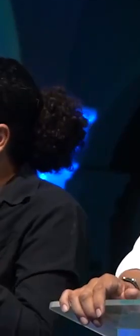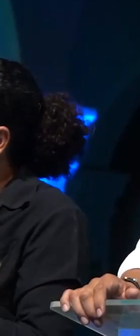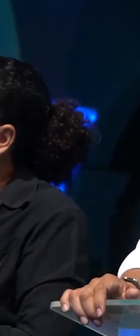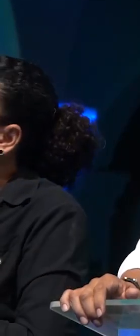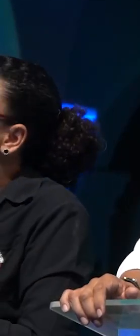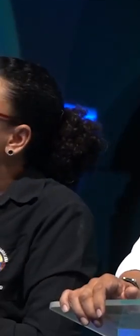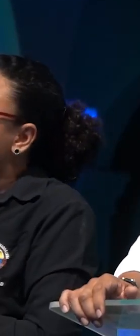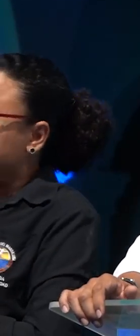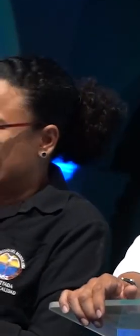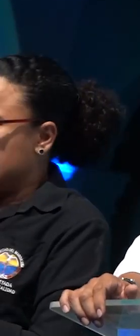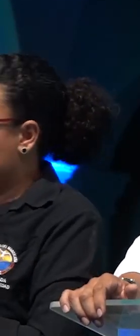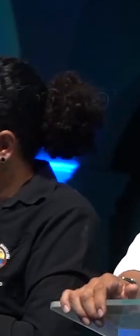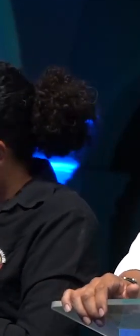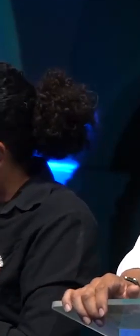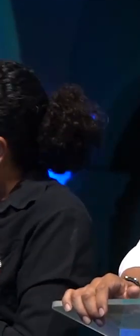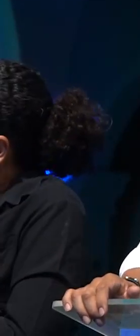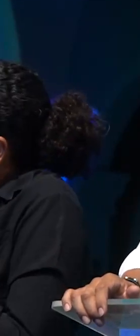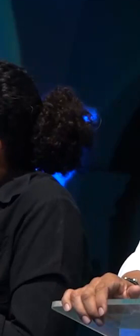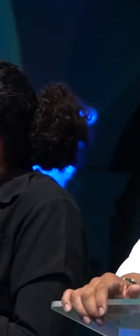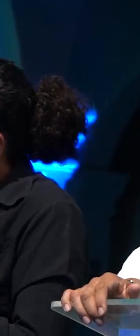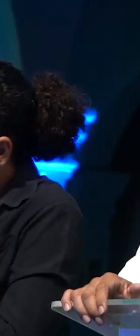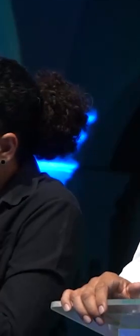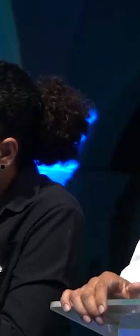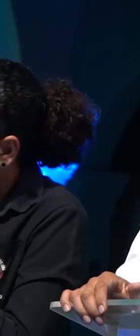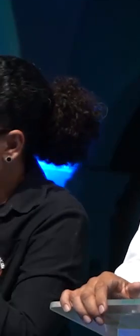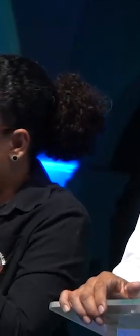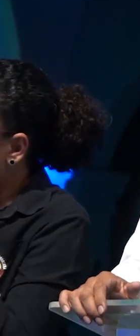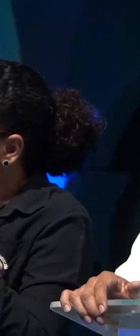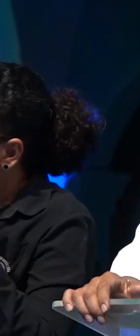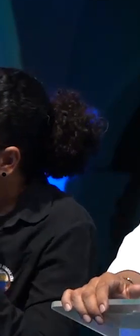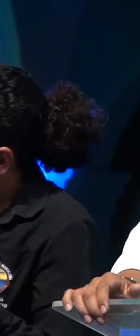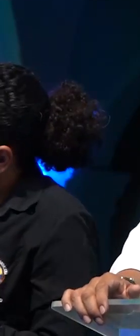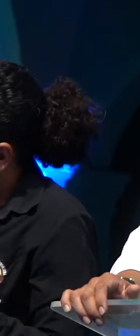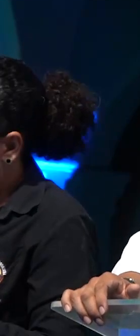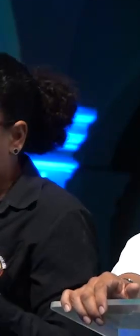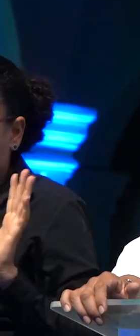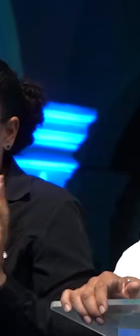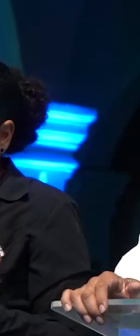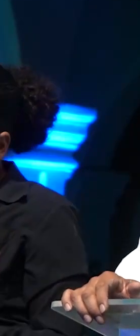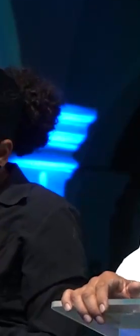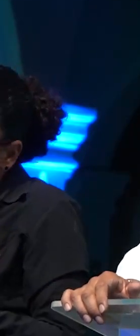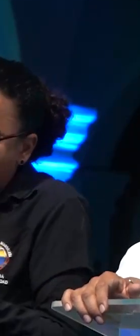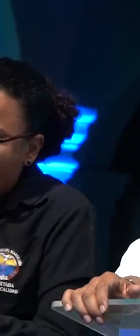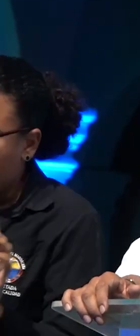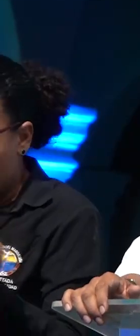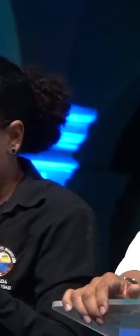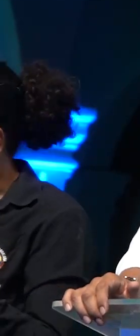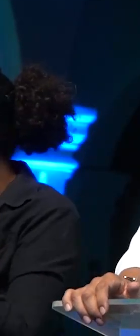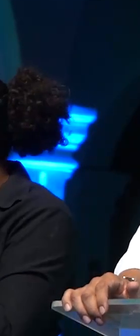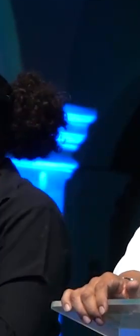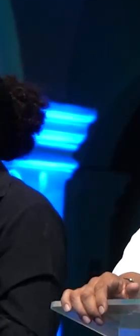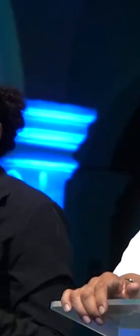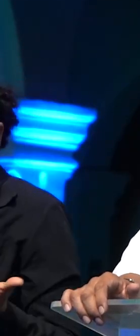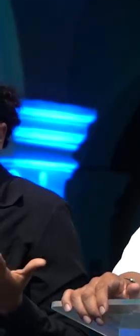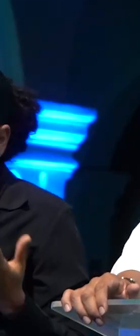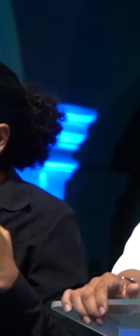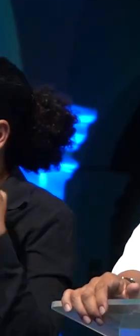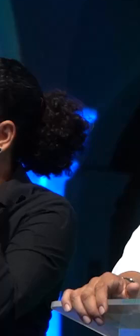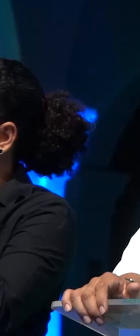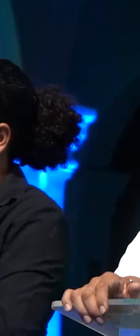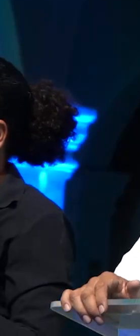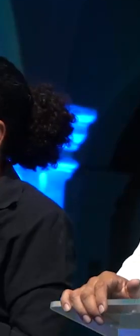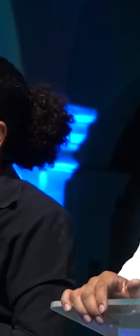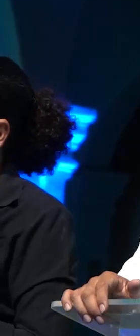Me contó su historia y yo le di el pin de los 60 años. Y cuando fui a la semana siguiente, él me mostró orgulloso el pin y me dijo, este pin